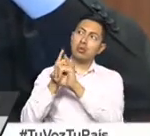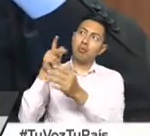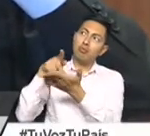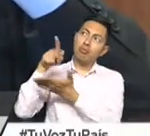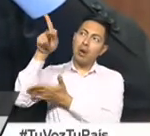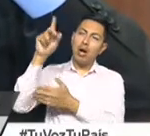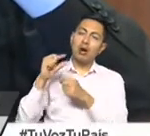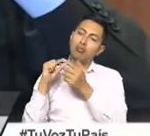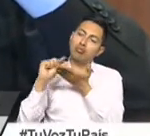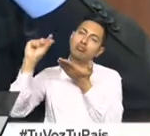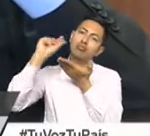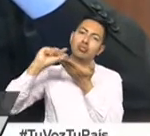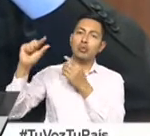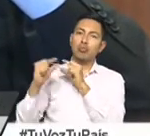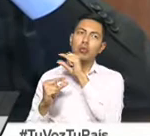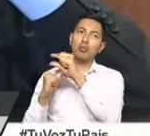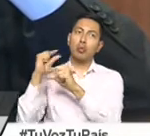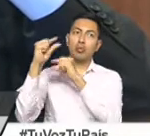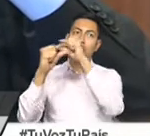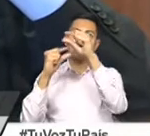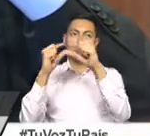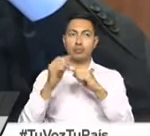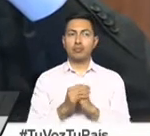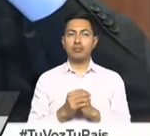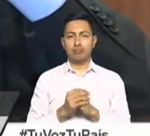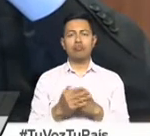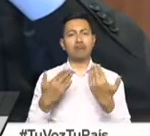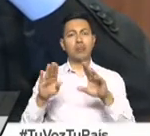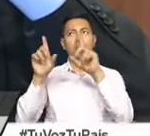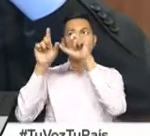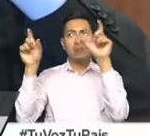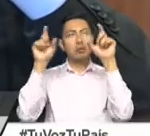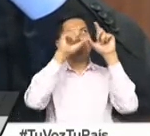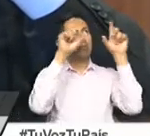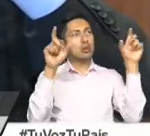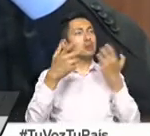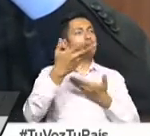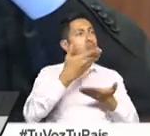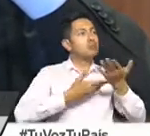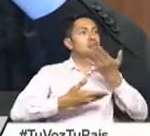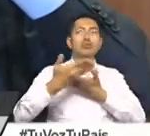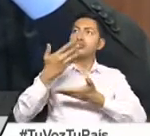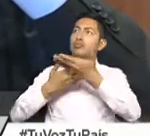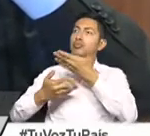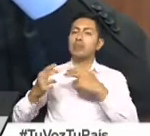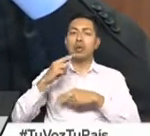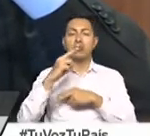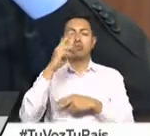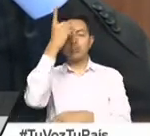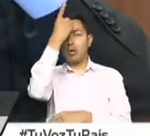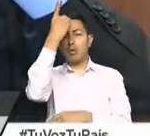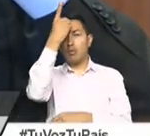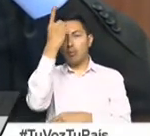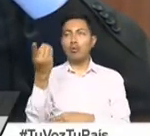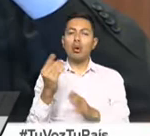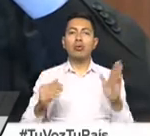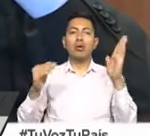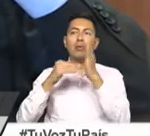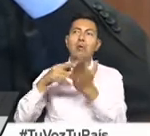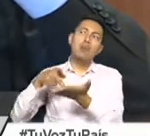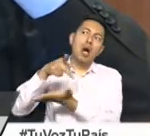Renegociar la deuda con las diferentes empresas, de tal forma de volverlo